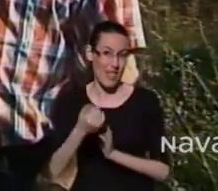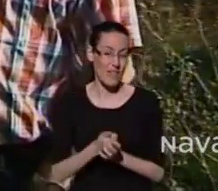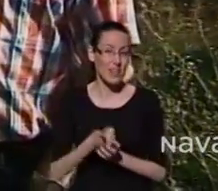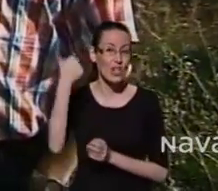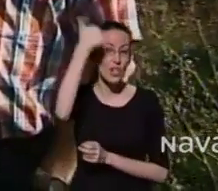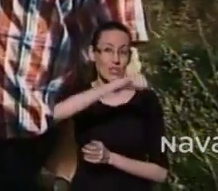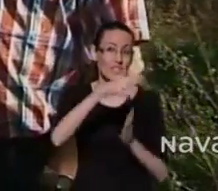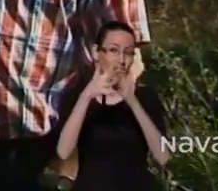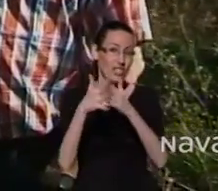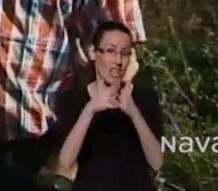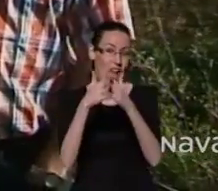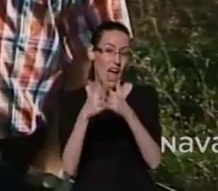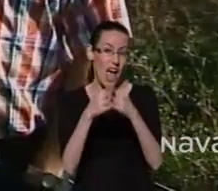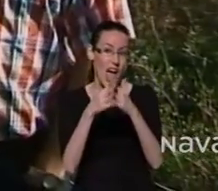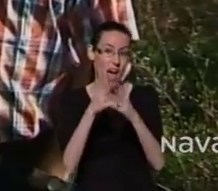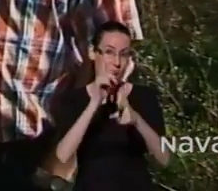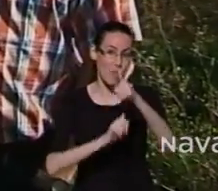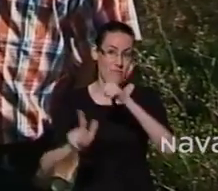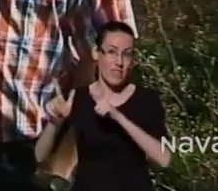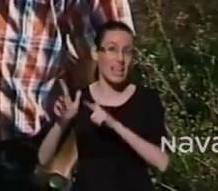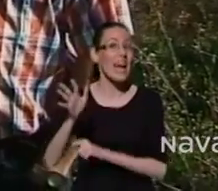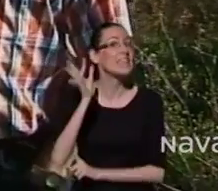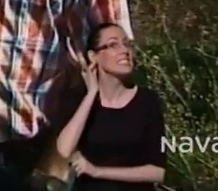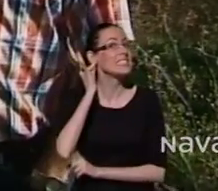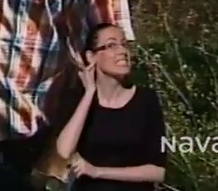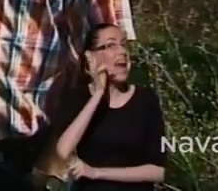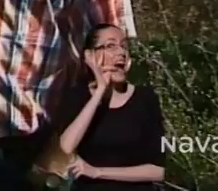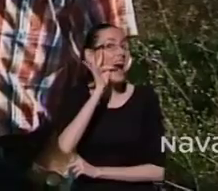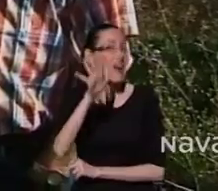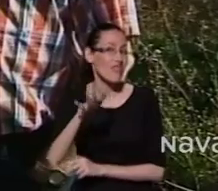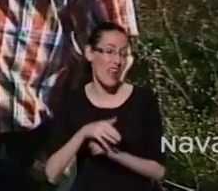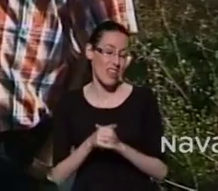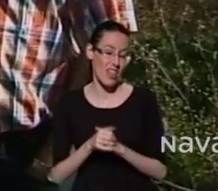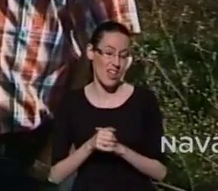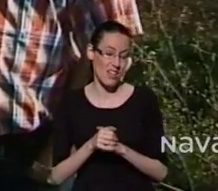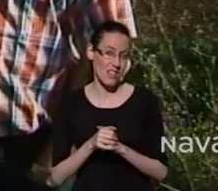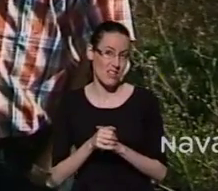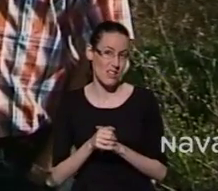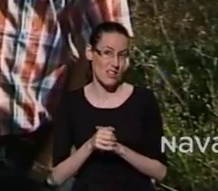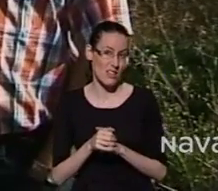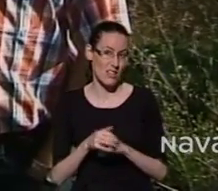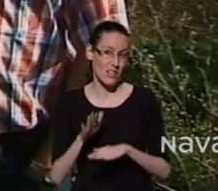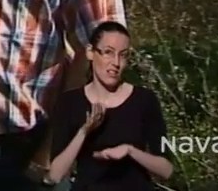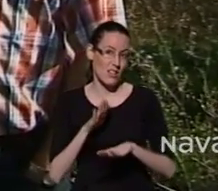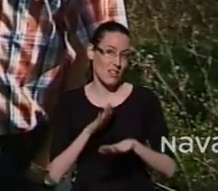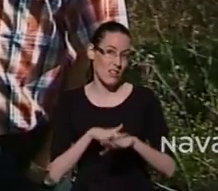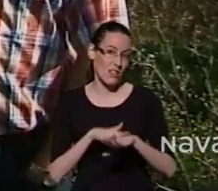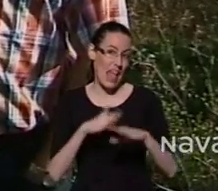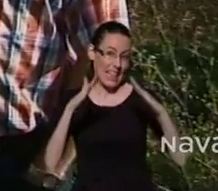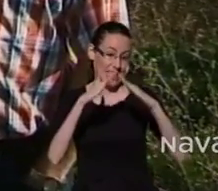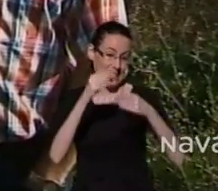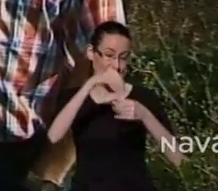América y las chicas iban a Francia, a San Juan de Luz y por ahí a servir. Y